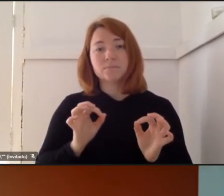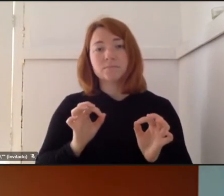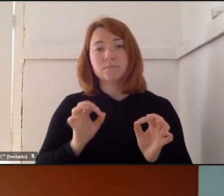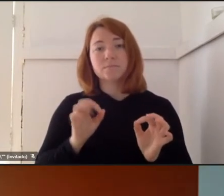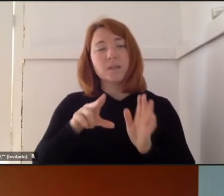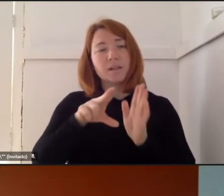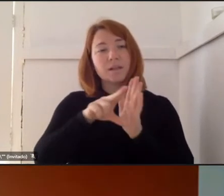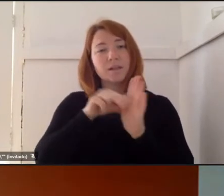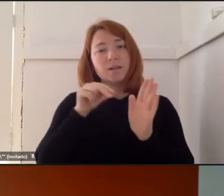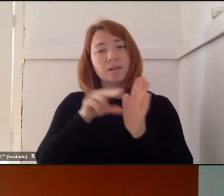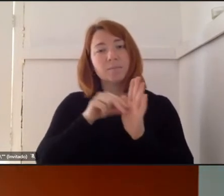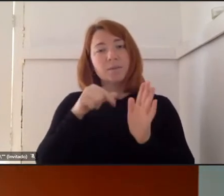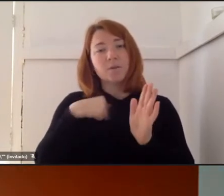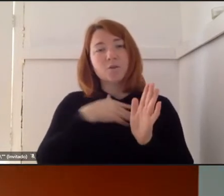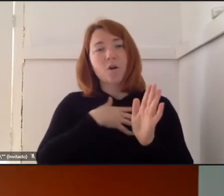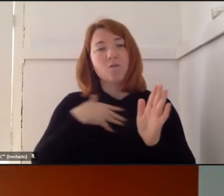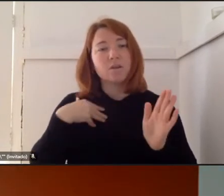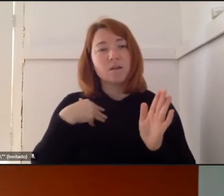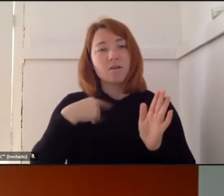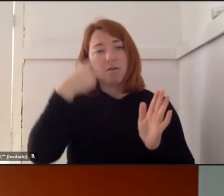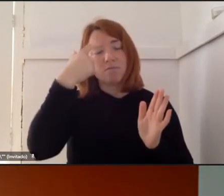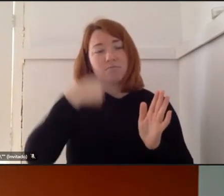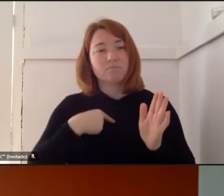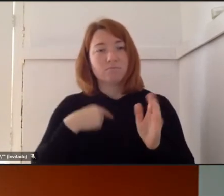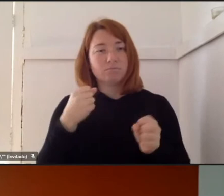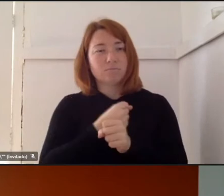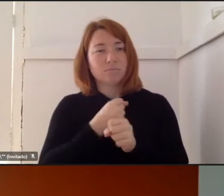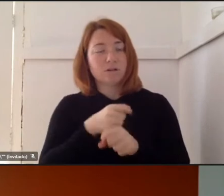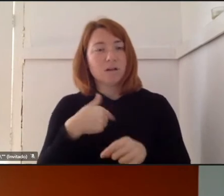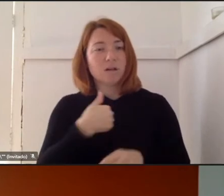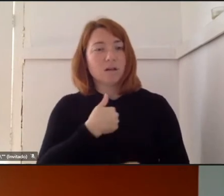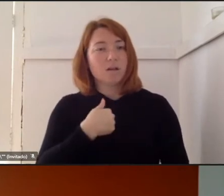vídeo Yo quiero ser científica? Pues